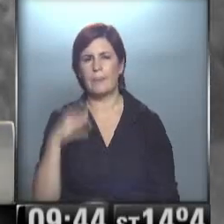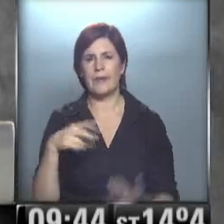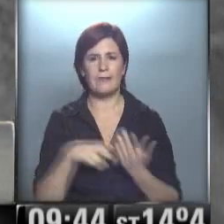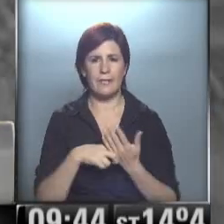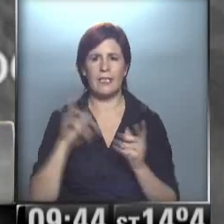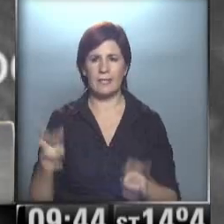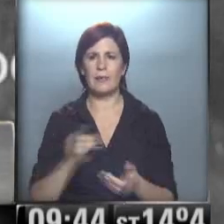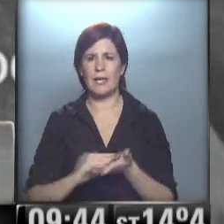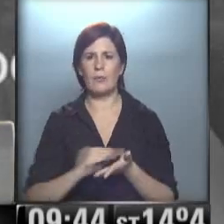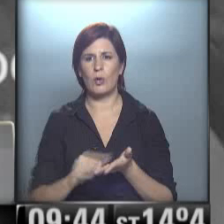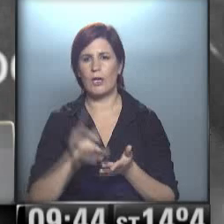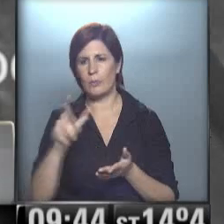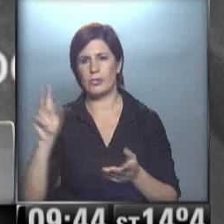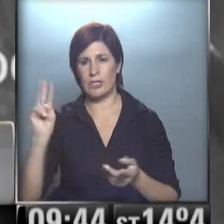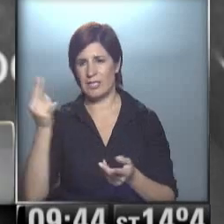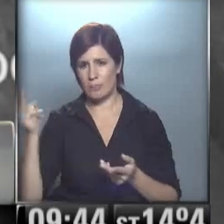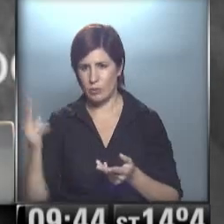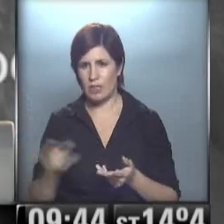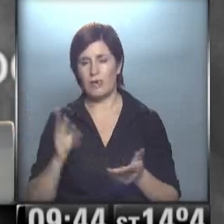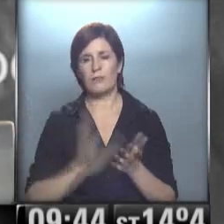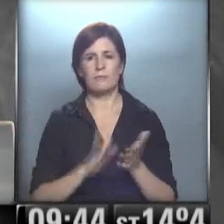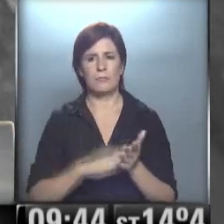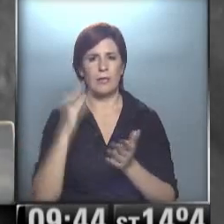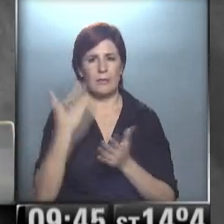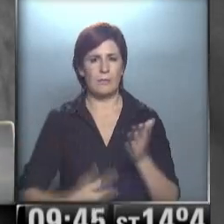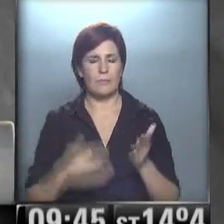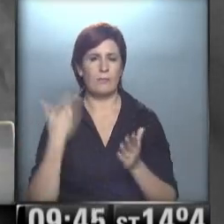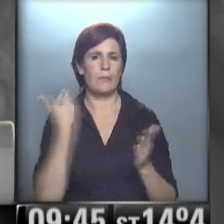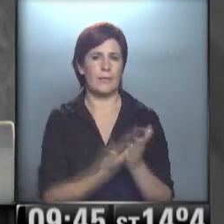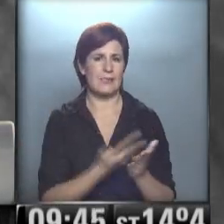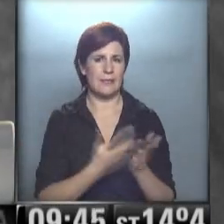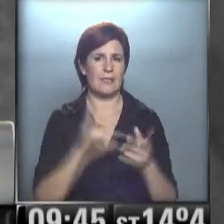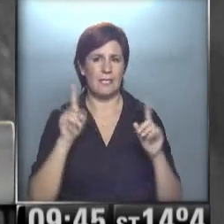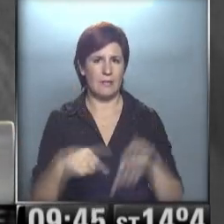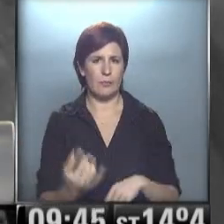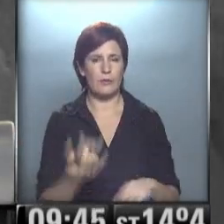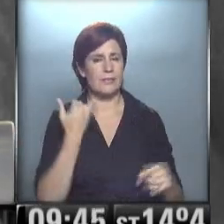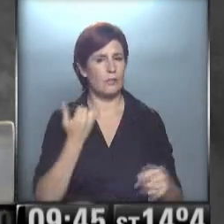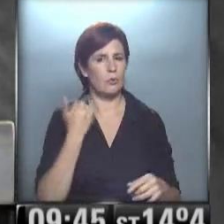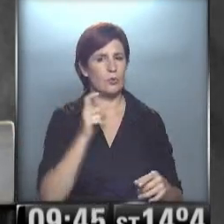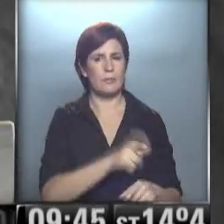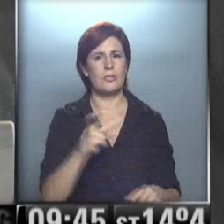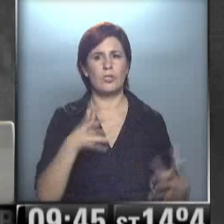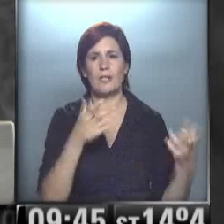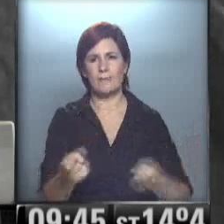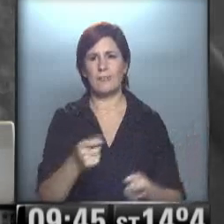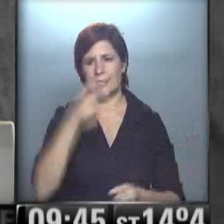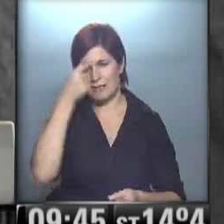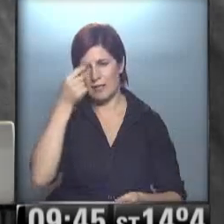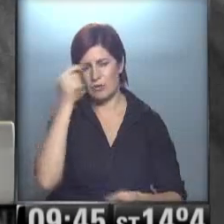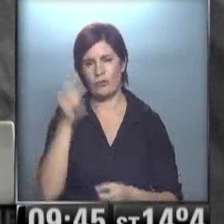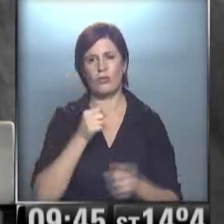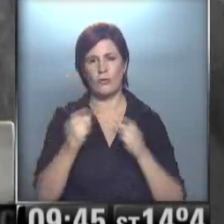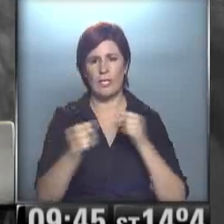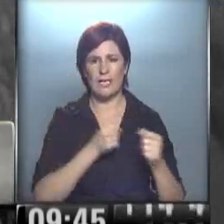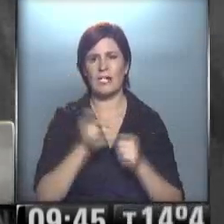dalbón representante de las víctimas que presenten sus dictámenes y luego escuchará la defensa del único acusado por el accidente mot Daniel